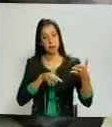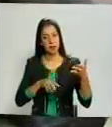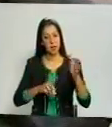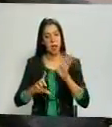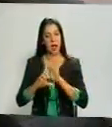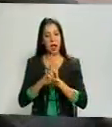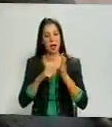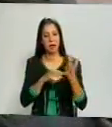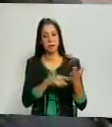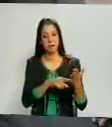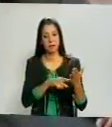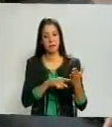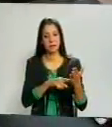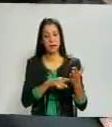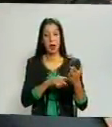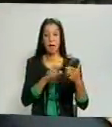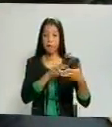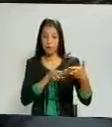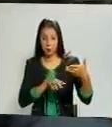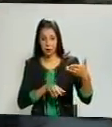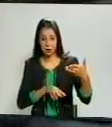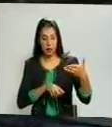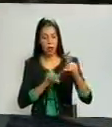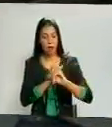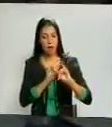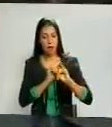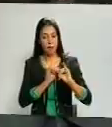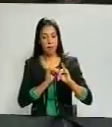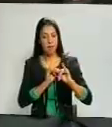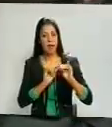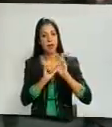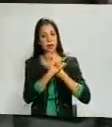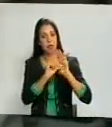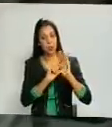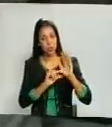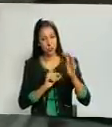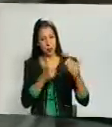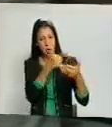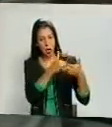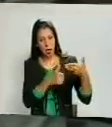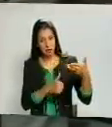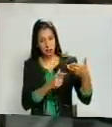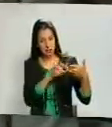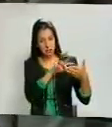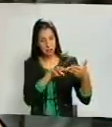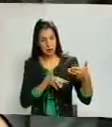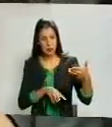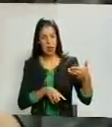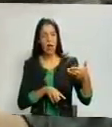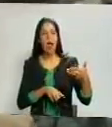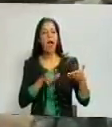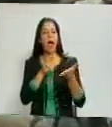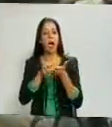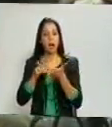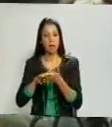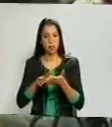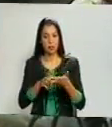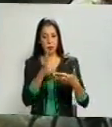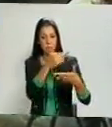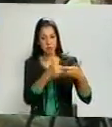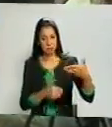ley. Una vez leído el mismo artículo por artículo y resultando aprobado cada uno de los